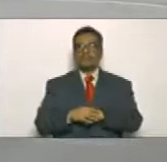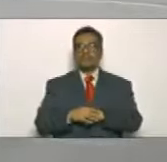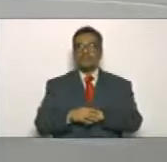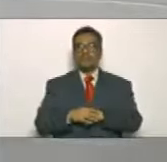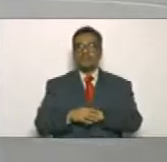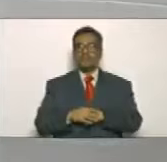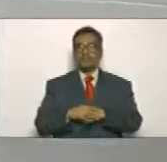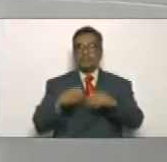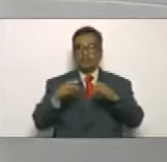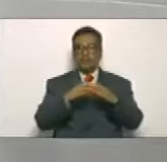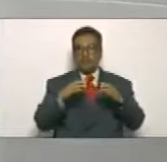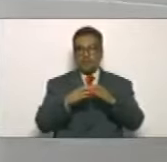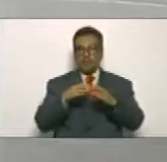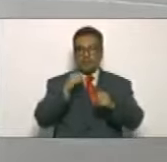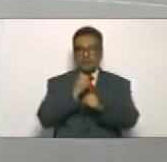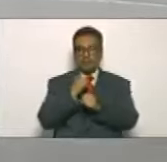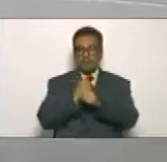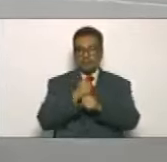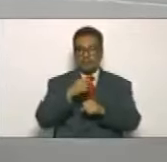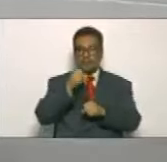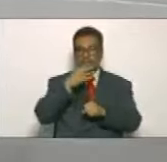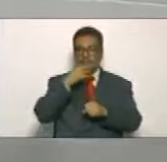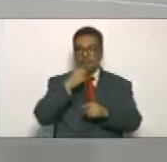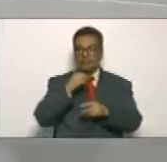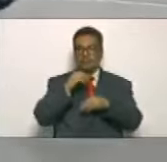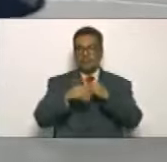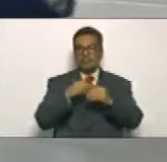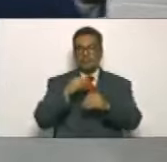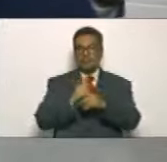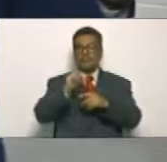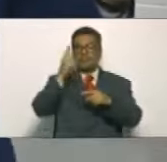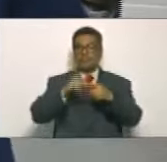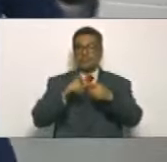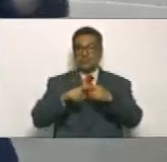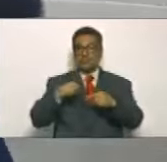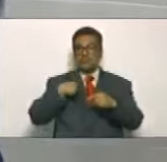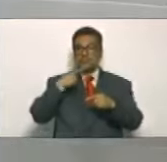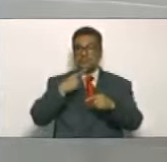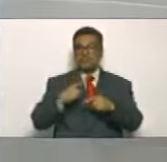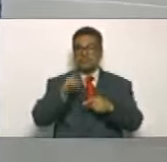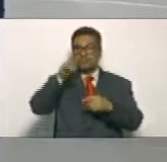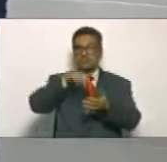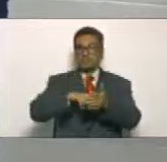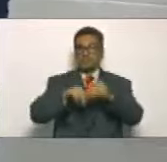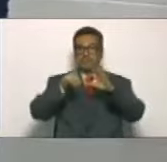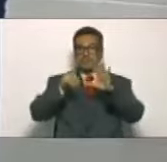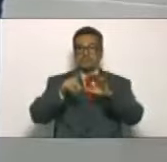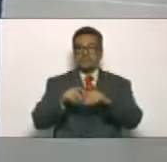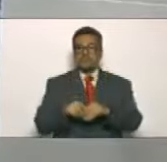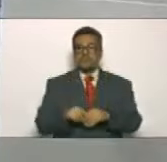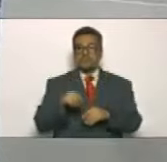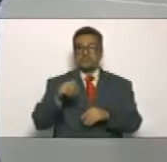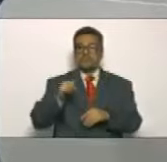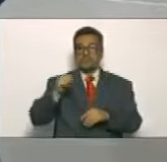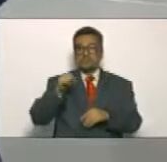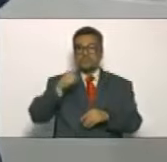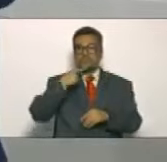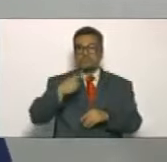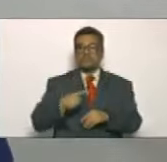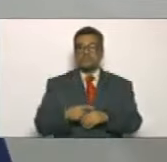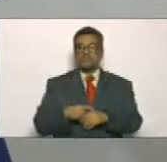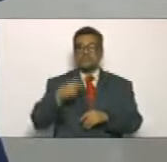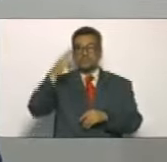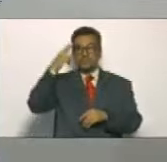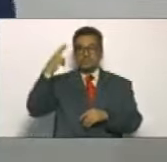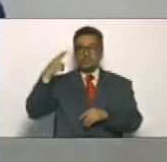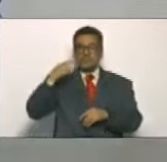2024. Y el Parlamento ha jugado su papel. En la primera etapa, que no lo mencioné, en el 2006, y Blanca, ¿cómo no